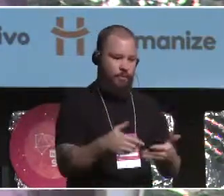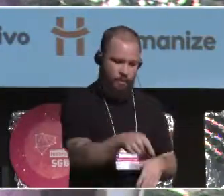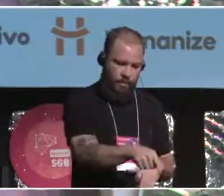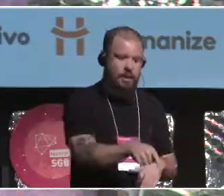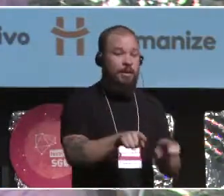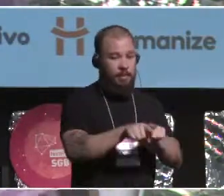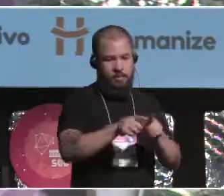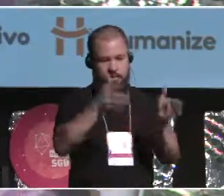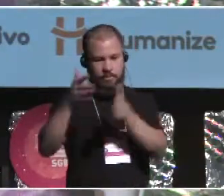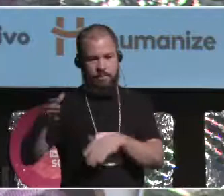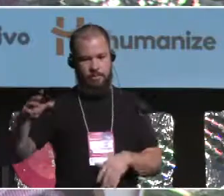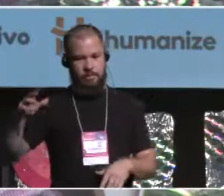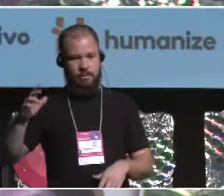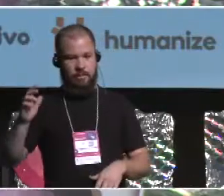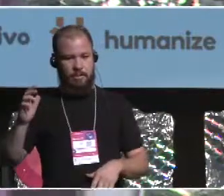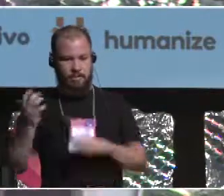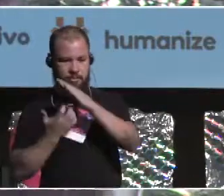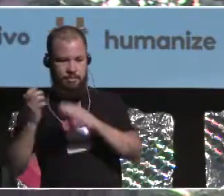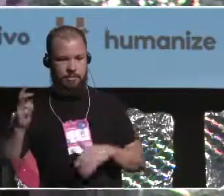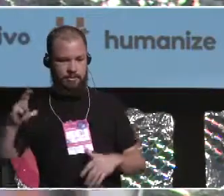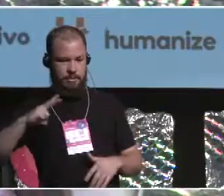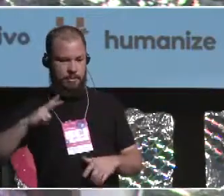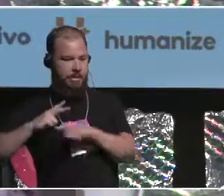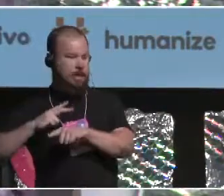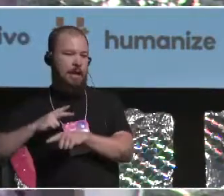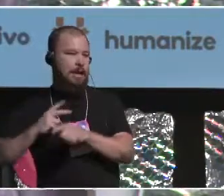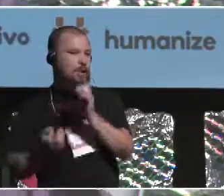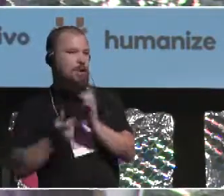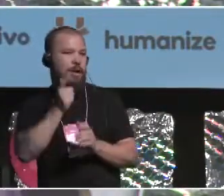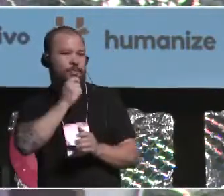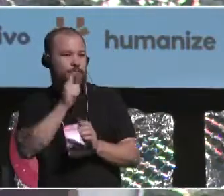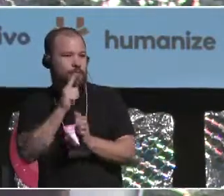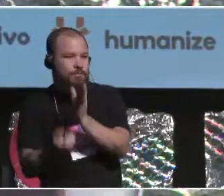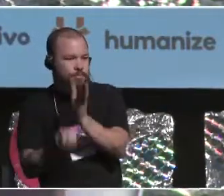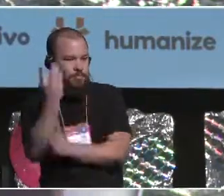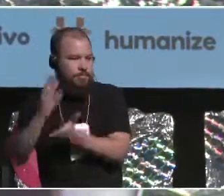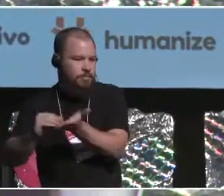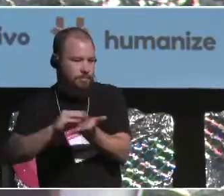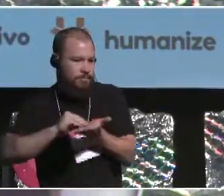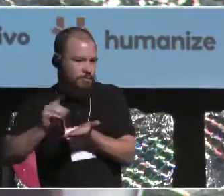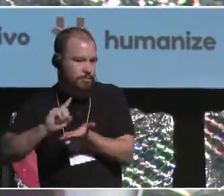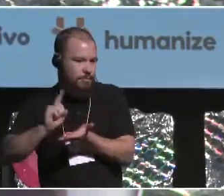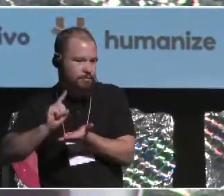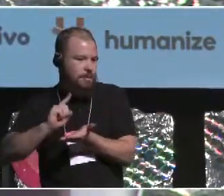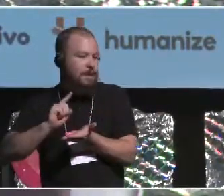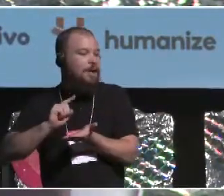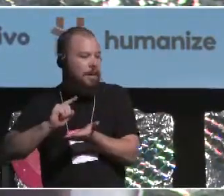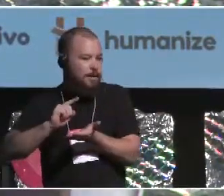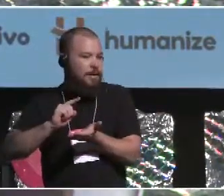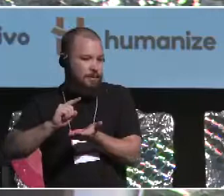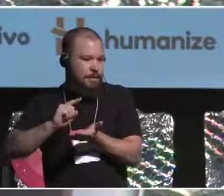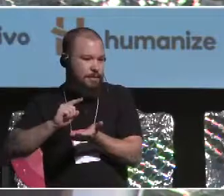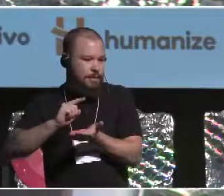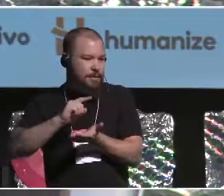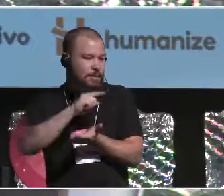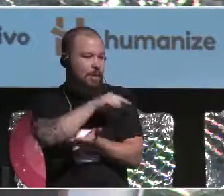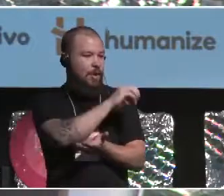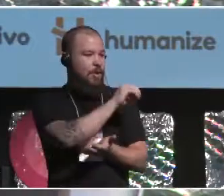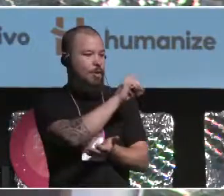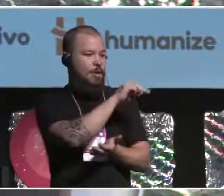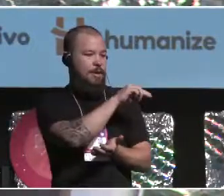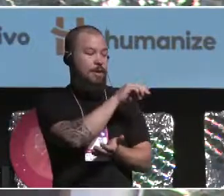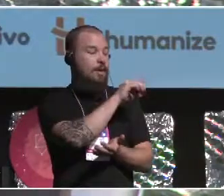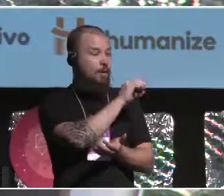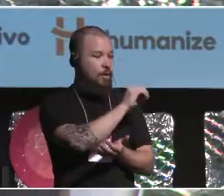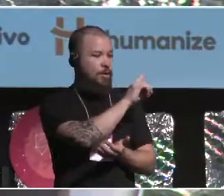a generar datos cuando nacieron los ODS, ya lo tenían mucho antes, porque es parte de su estrategia. Ni tampoco lo tenían muchas organizaciones